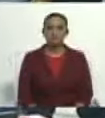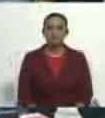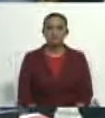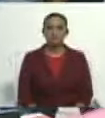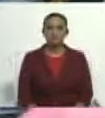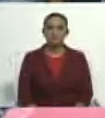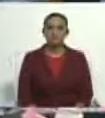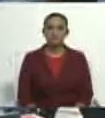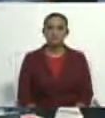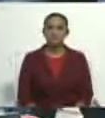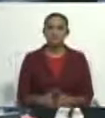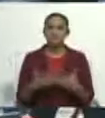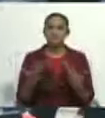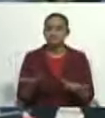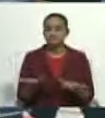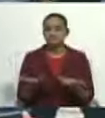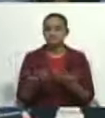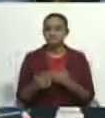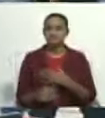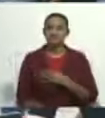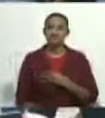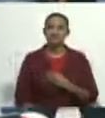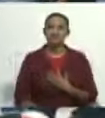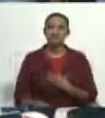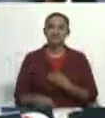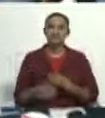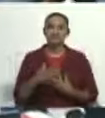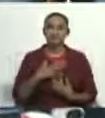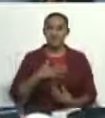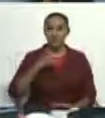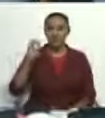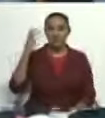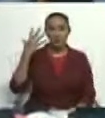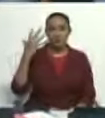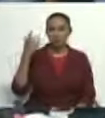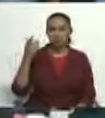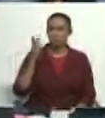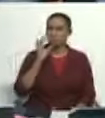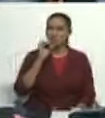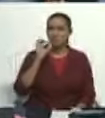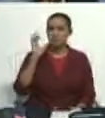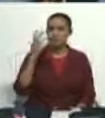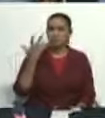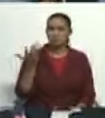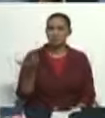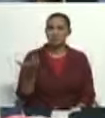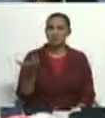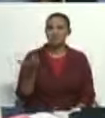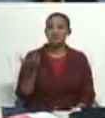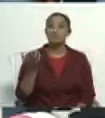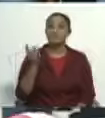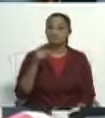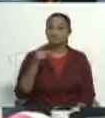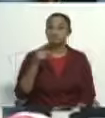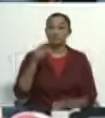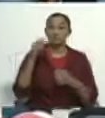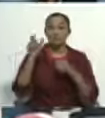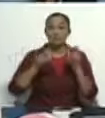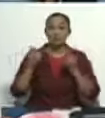¿Qué es eso para nosotros, va? Ni sol está haciendo aquí. Ni sol, sigue llegando gente allá,